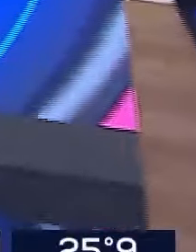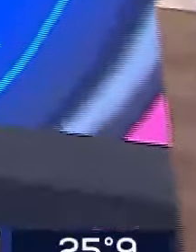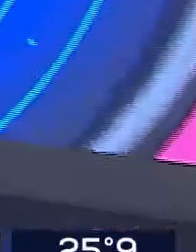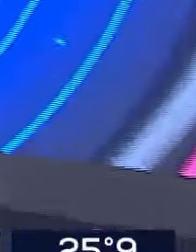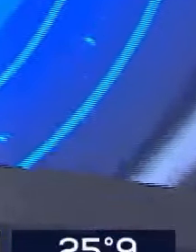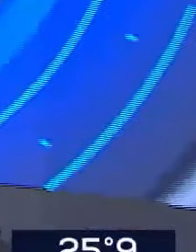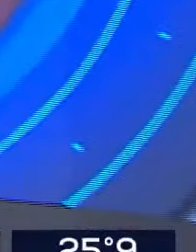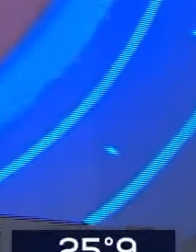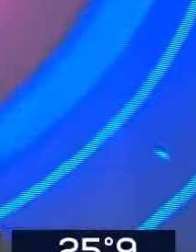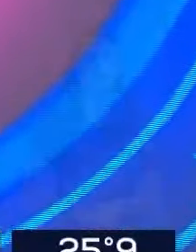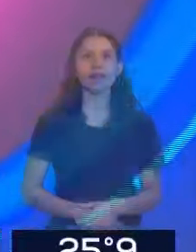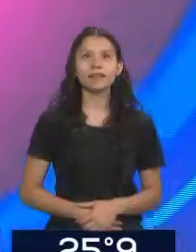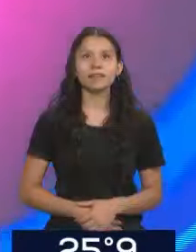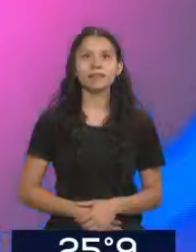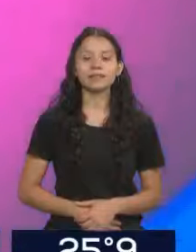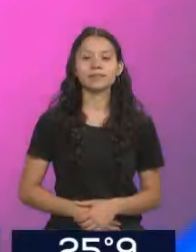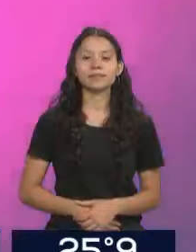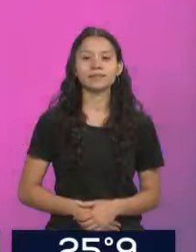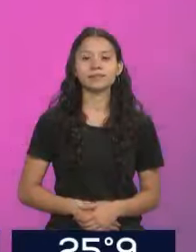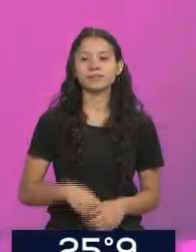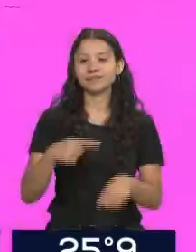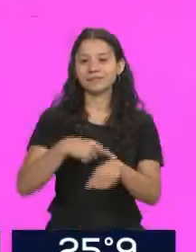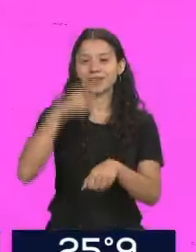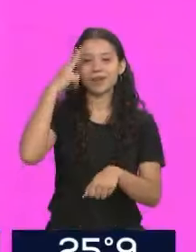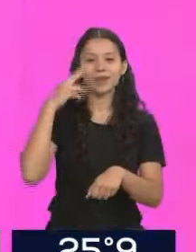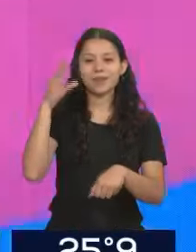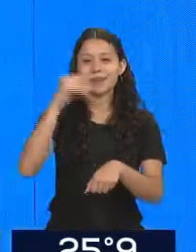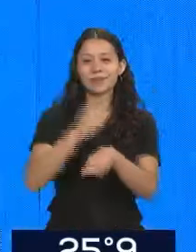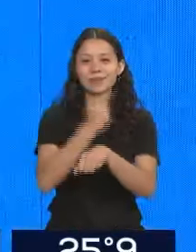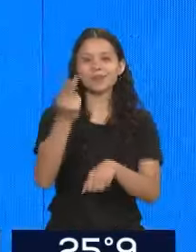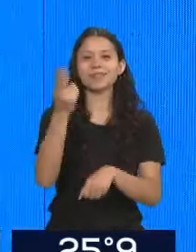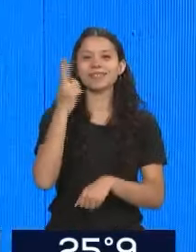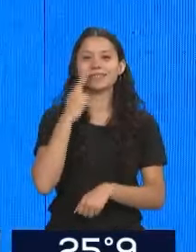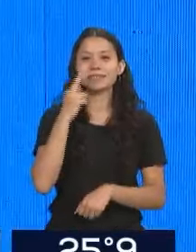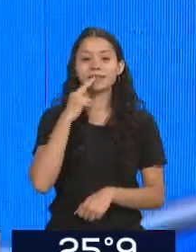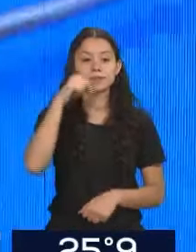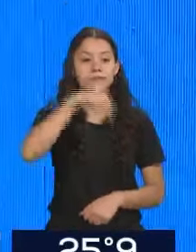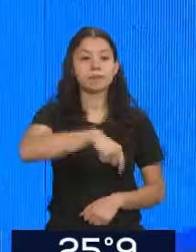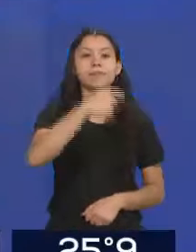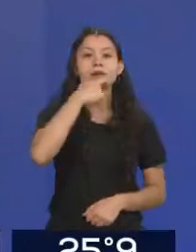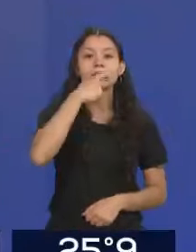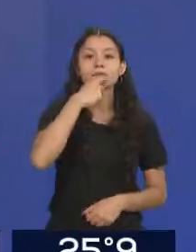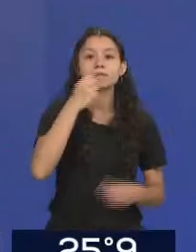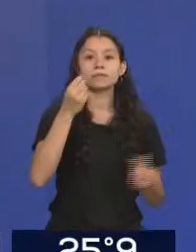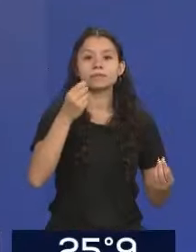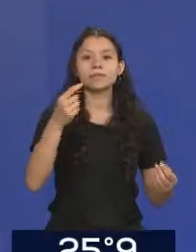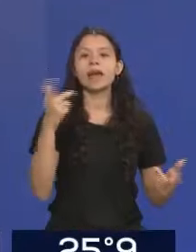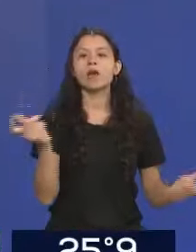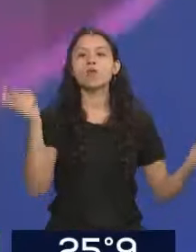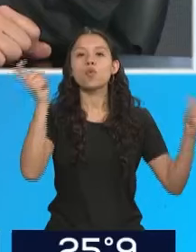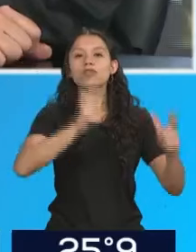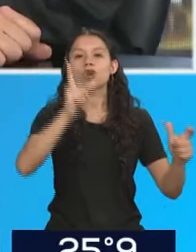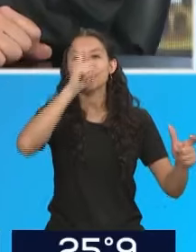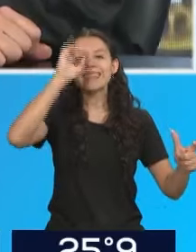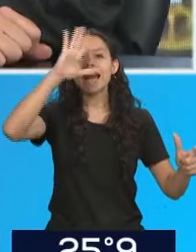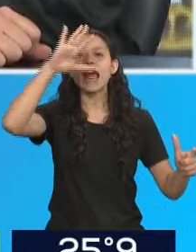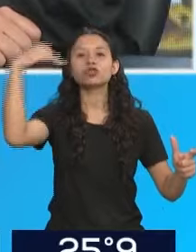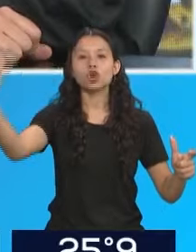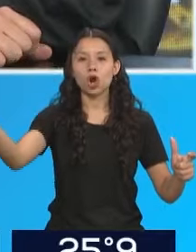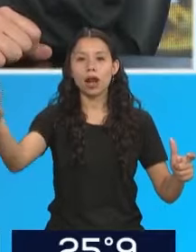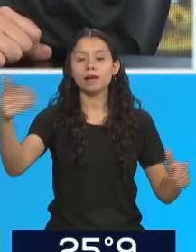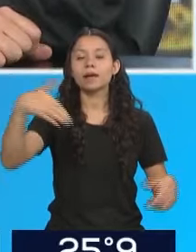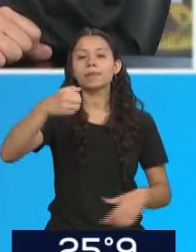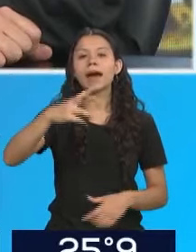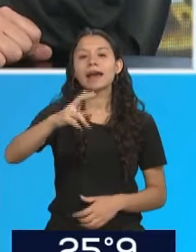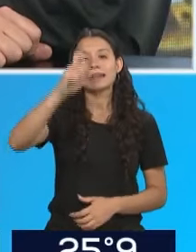19 minutos han pasado de las 9 de la noche, hablamos de minería. Mendoza es sede de un encuentro internacional. Marcelo. Hasta hace muy